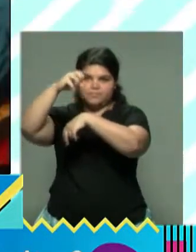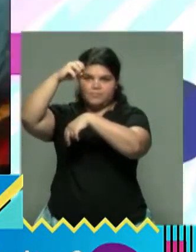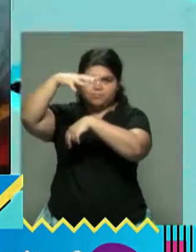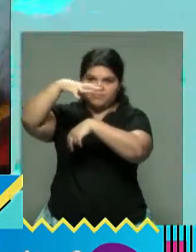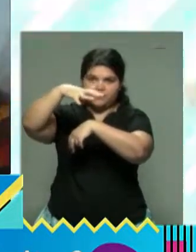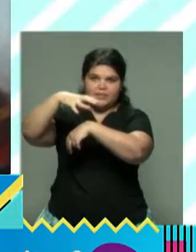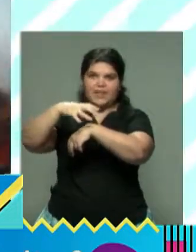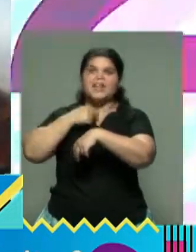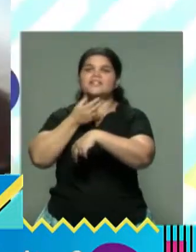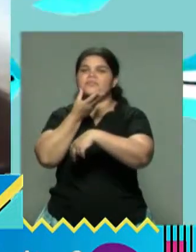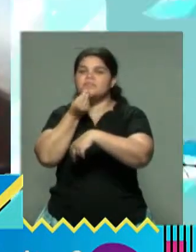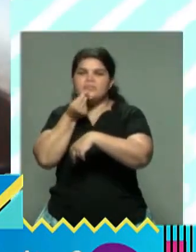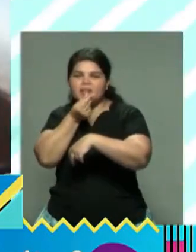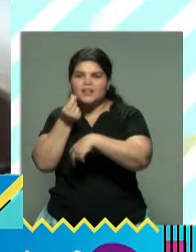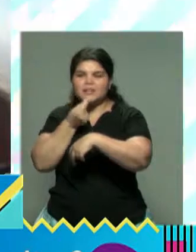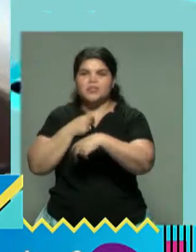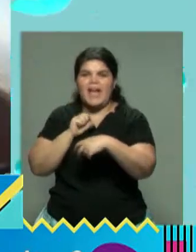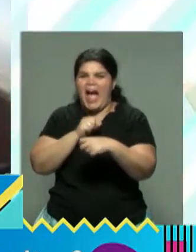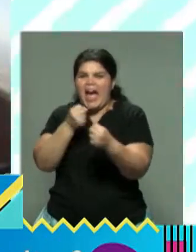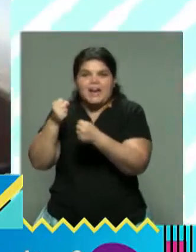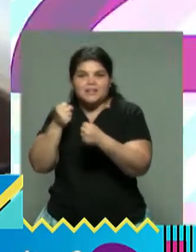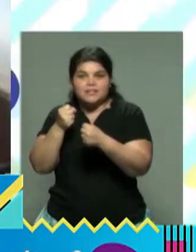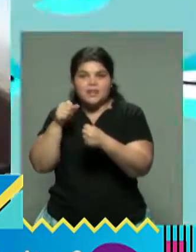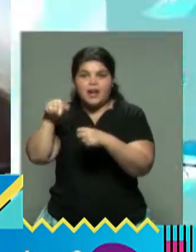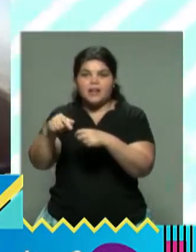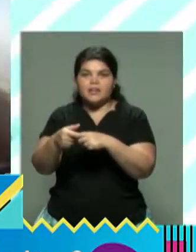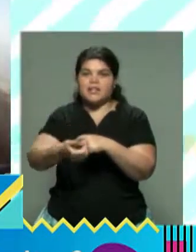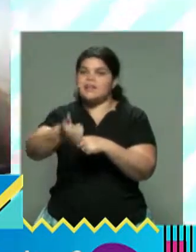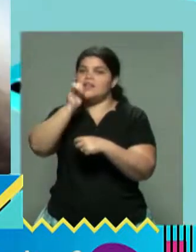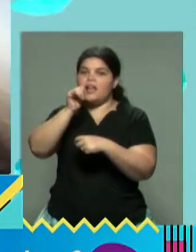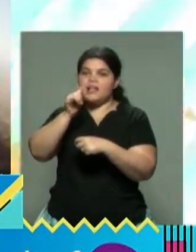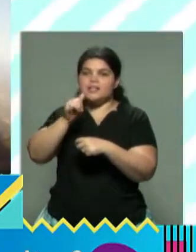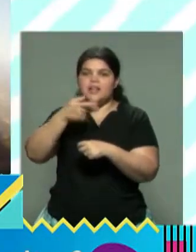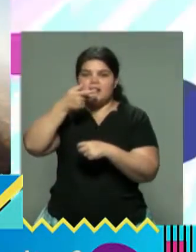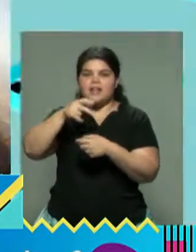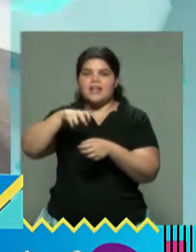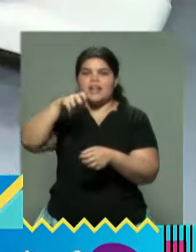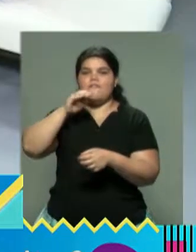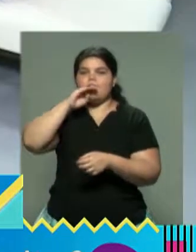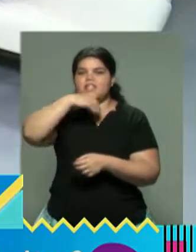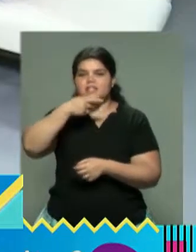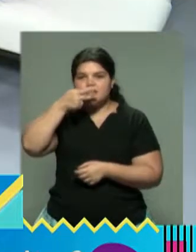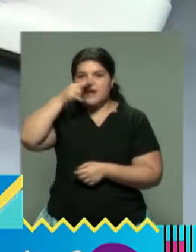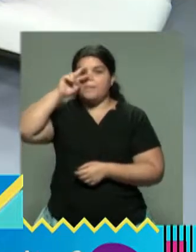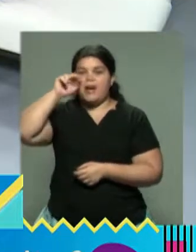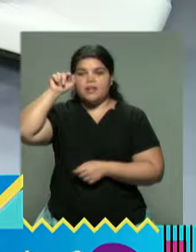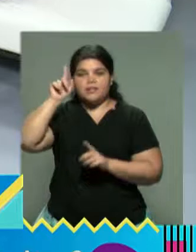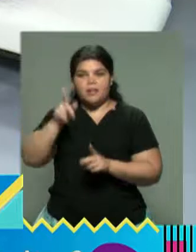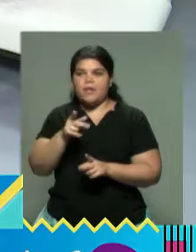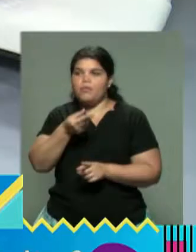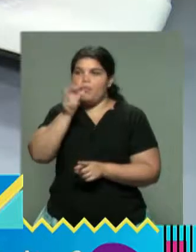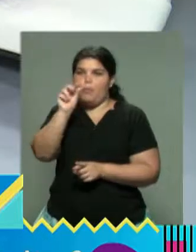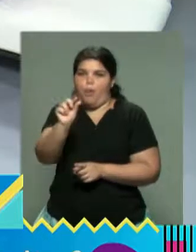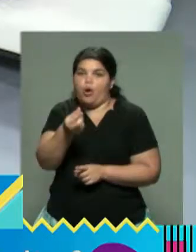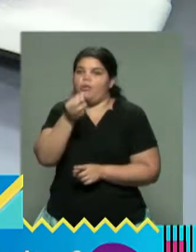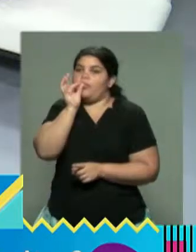boca seca por la adrenalina. El champán o una degustación cortita, no es tampoco emborrachar.